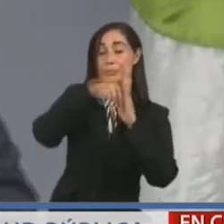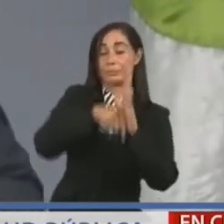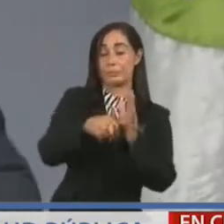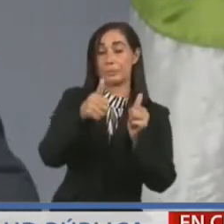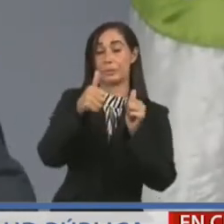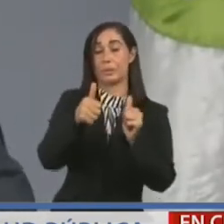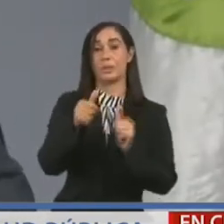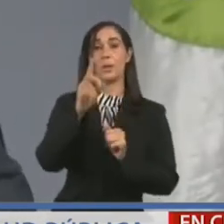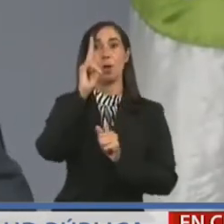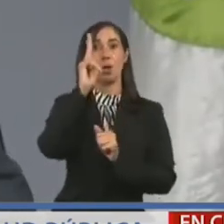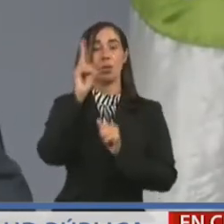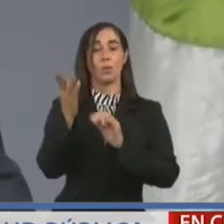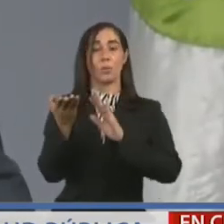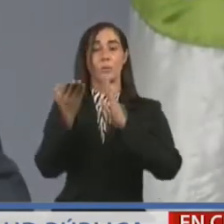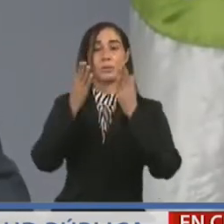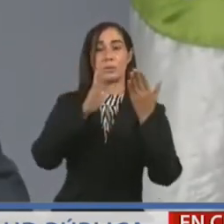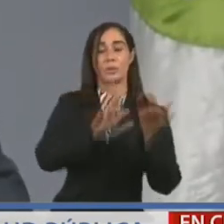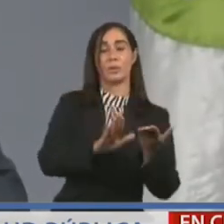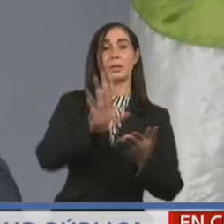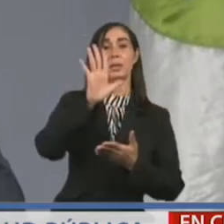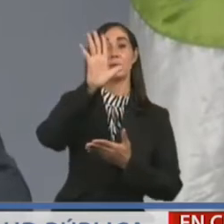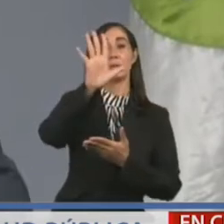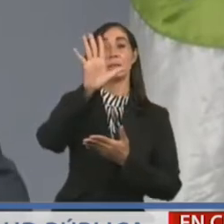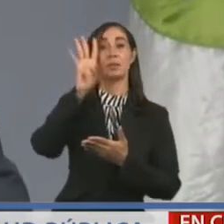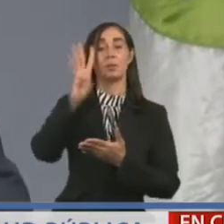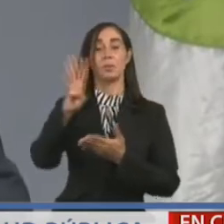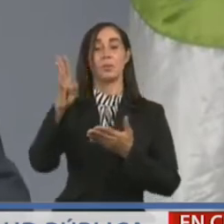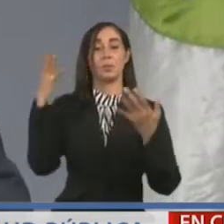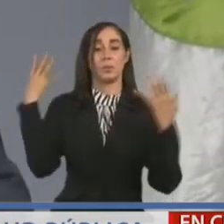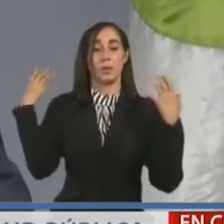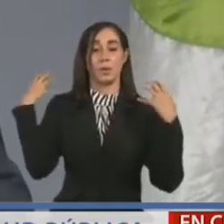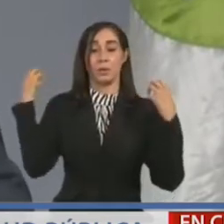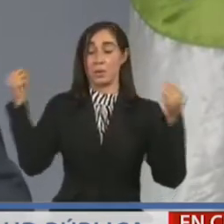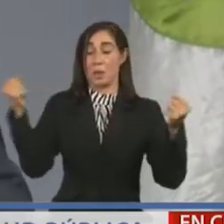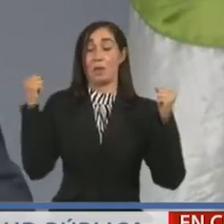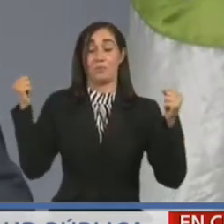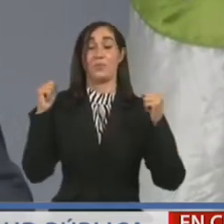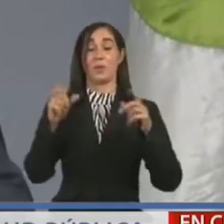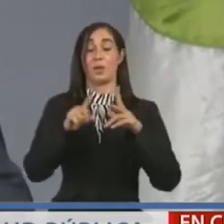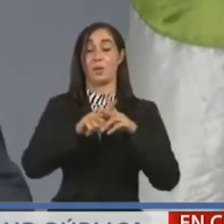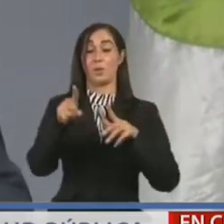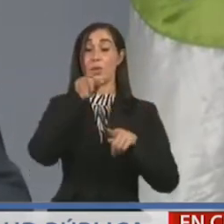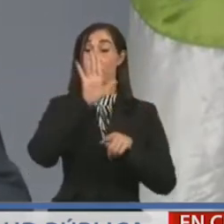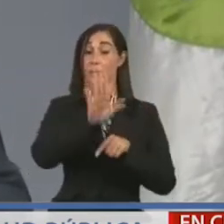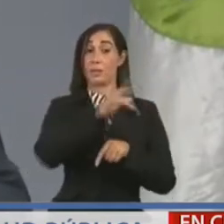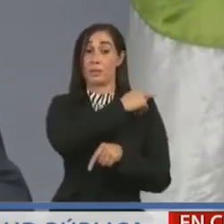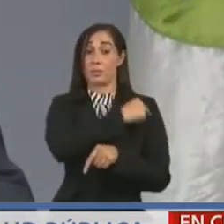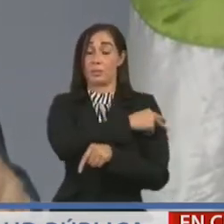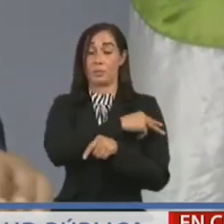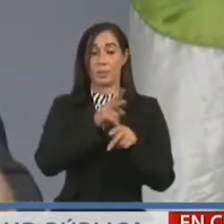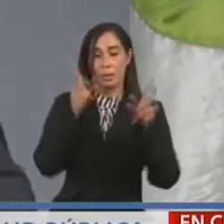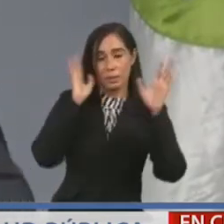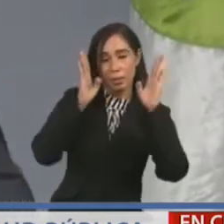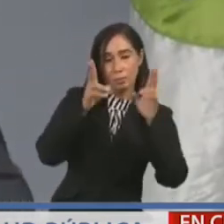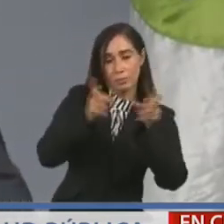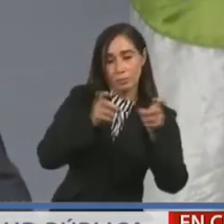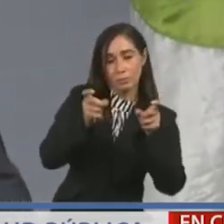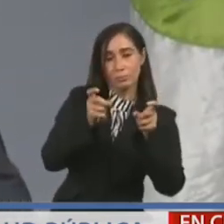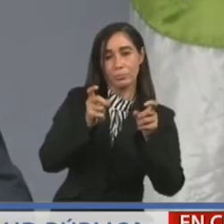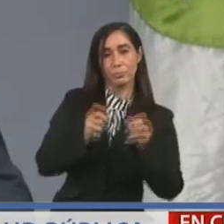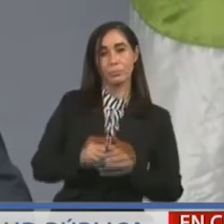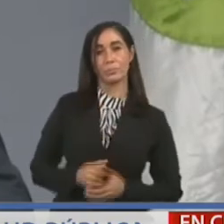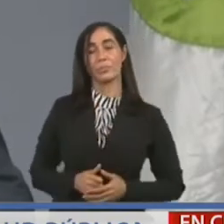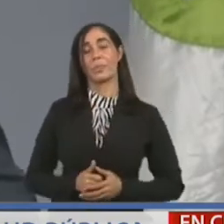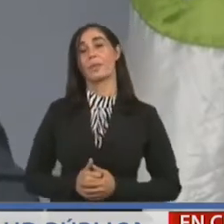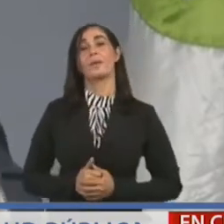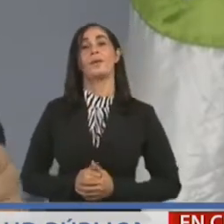fallecimientos y 54 de alta en estos hospitales bajo control.